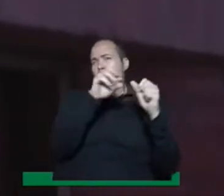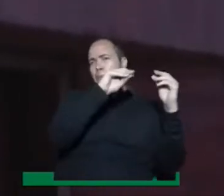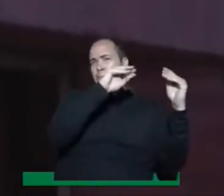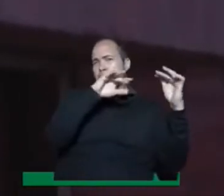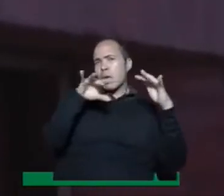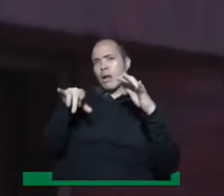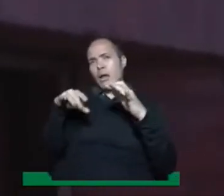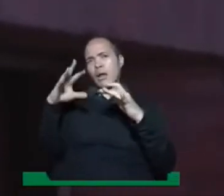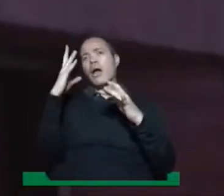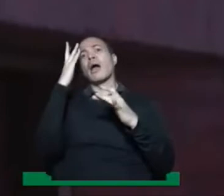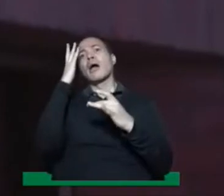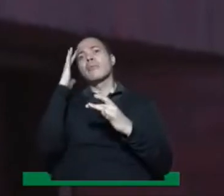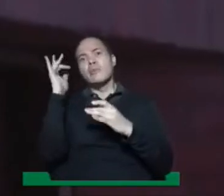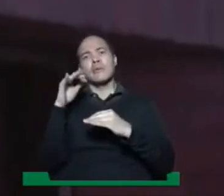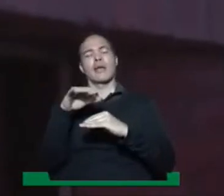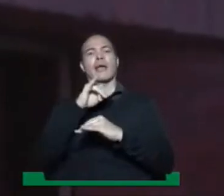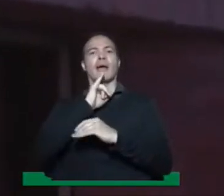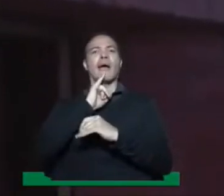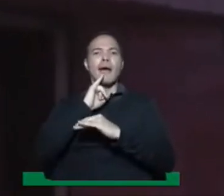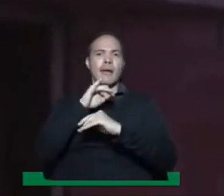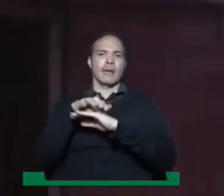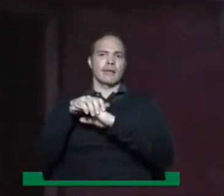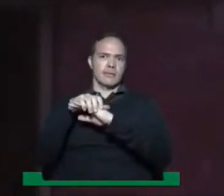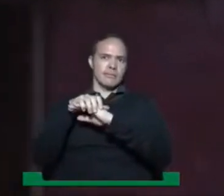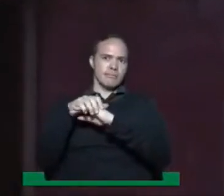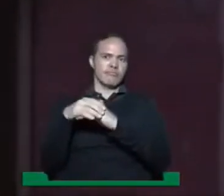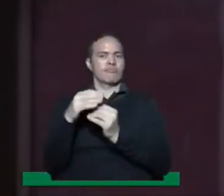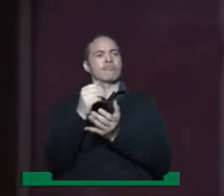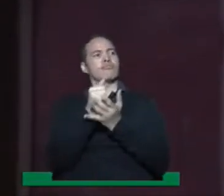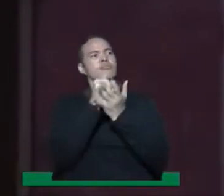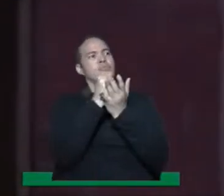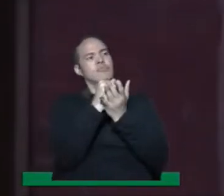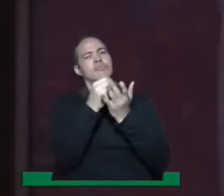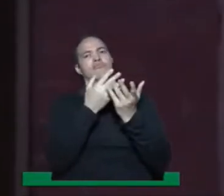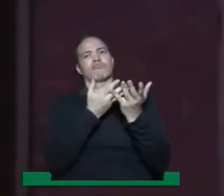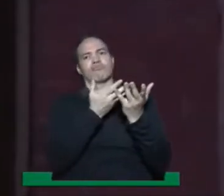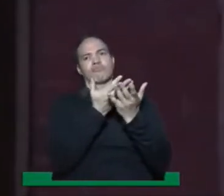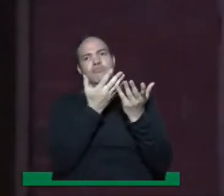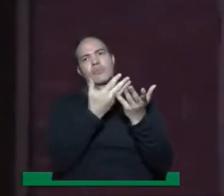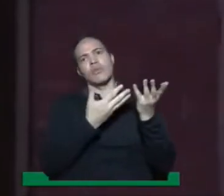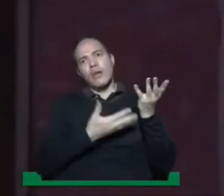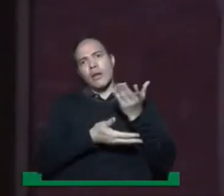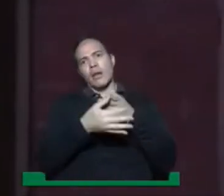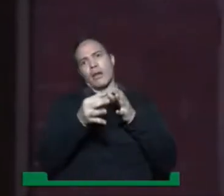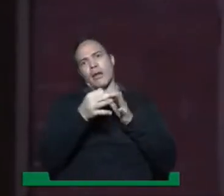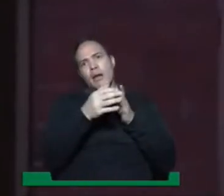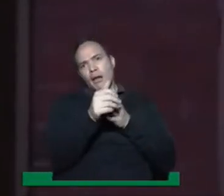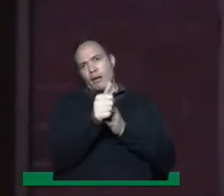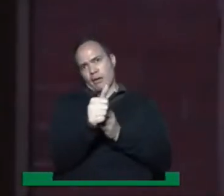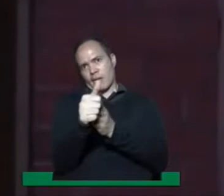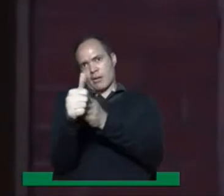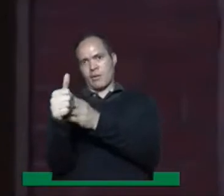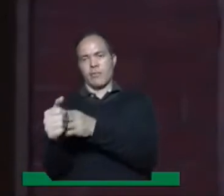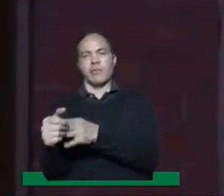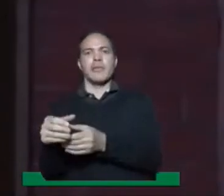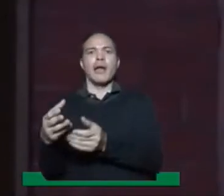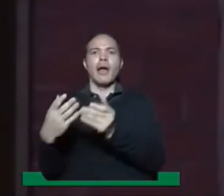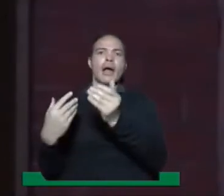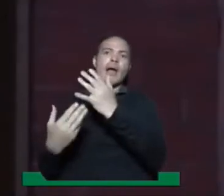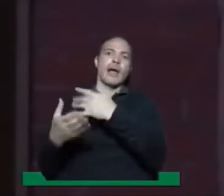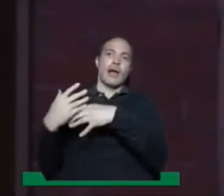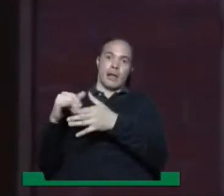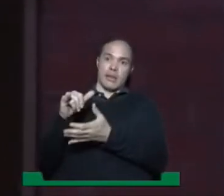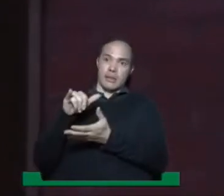durante el tiempo que va pasando pues lo que se estaba haciendo lo estábamos logrando nosotros mismos pero